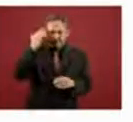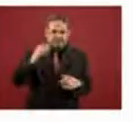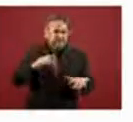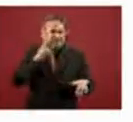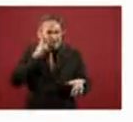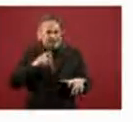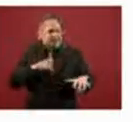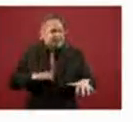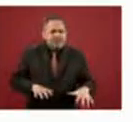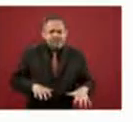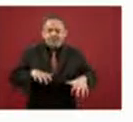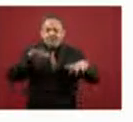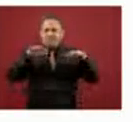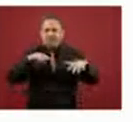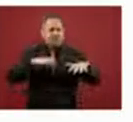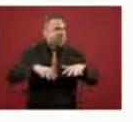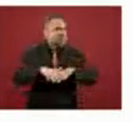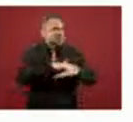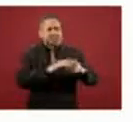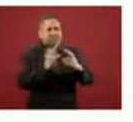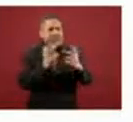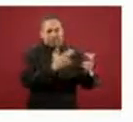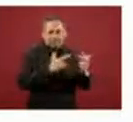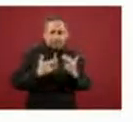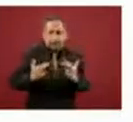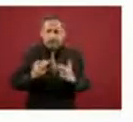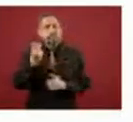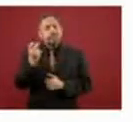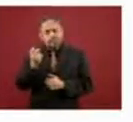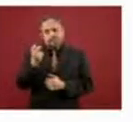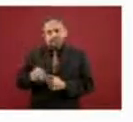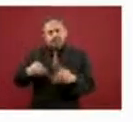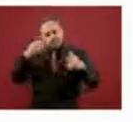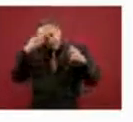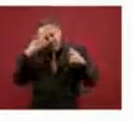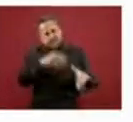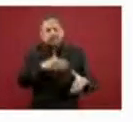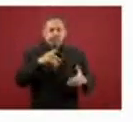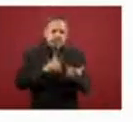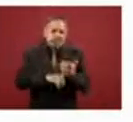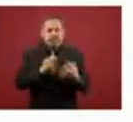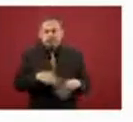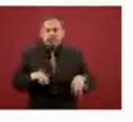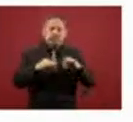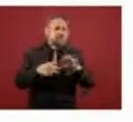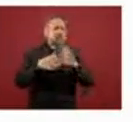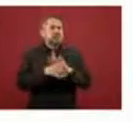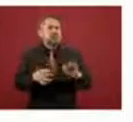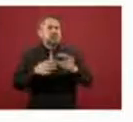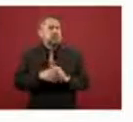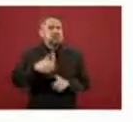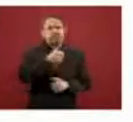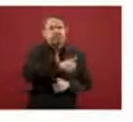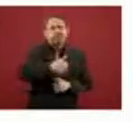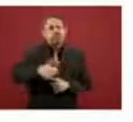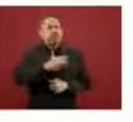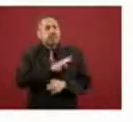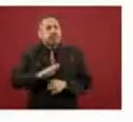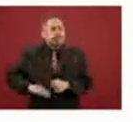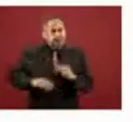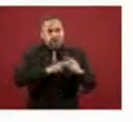un territorio bastante amplio, por lo cual nos dimos a la vocación de poder incidir en cada uno de estos